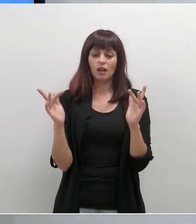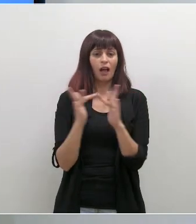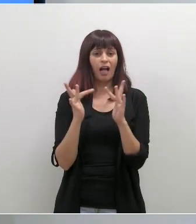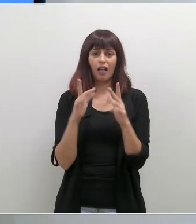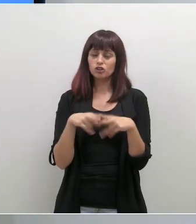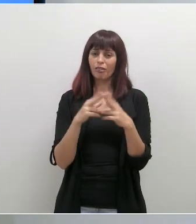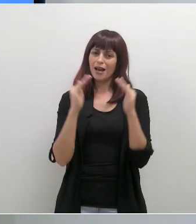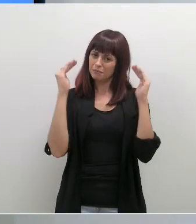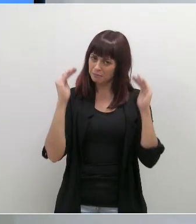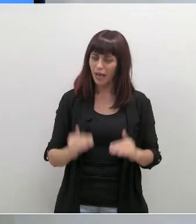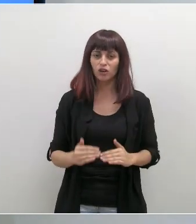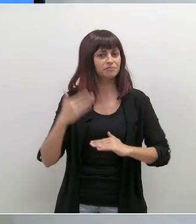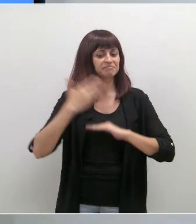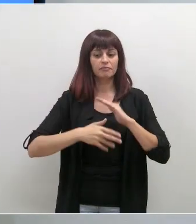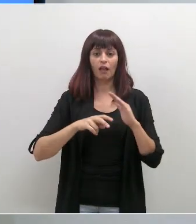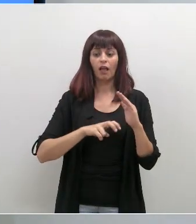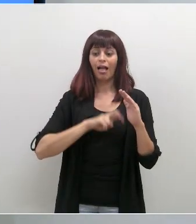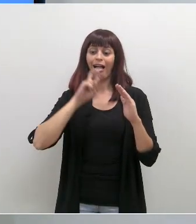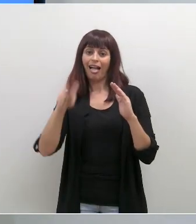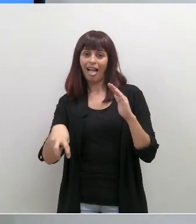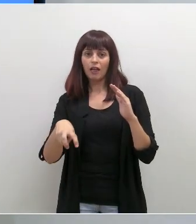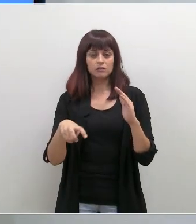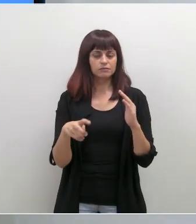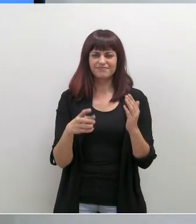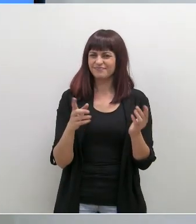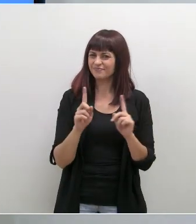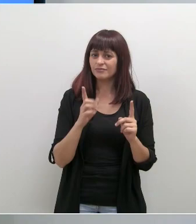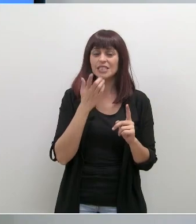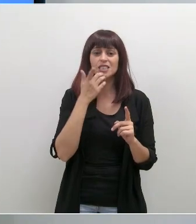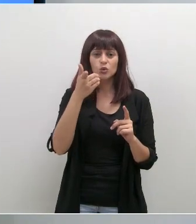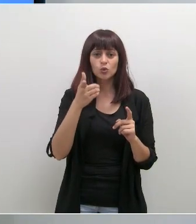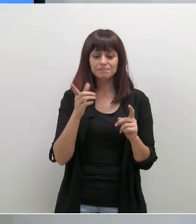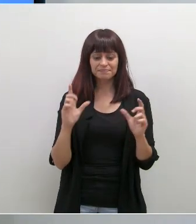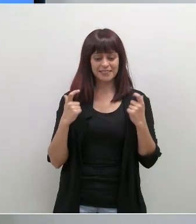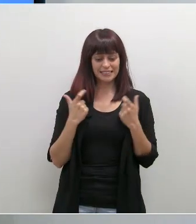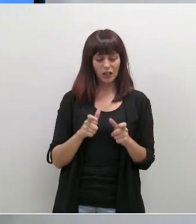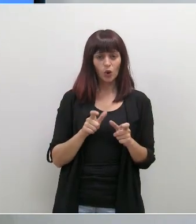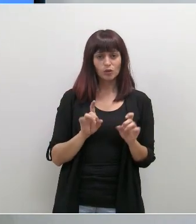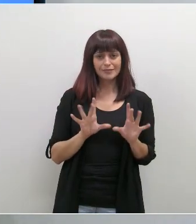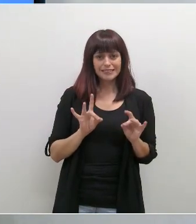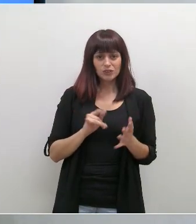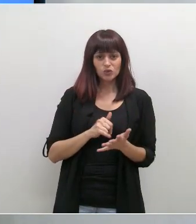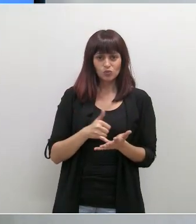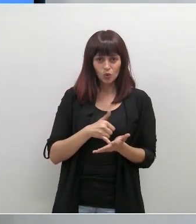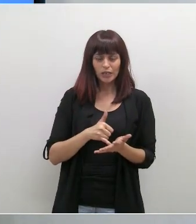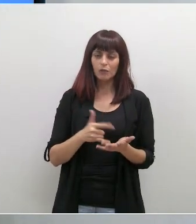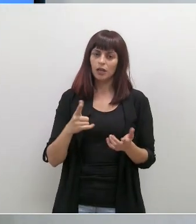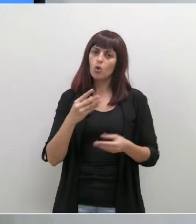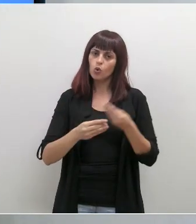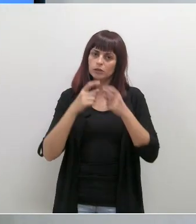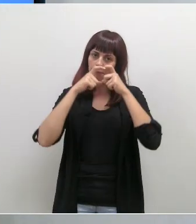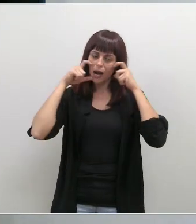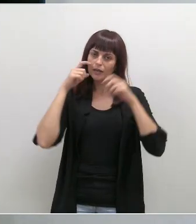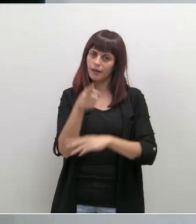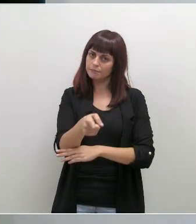imprescindible, limitar las salidas a lo esencial, sobre todo si perteneces a un sector vulnerable, el uso de la mascarilla,